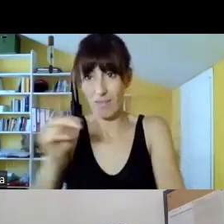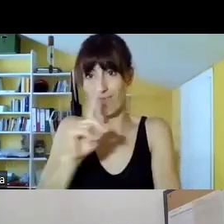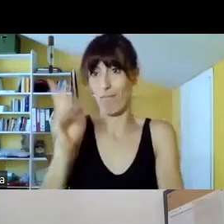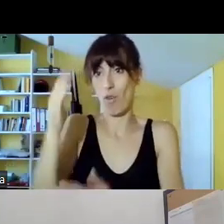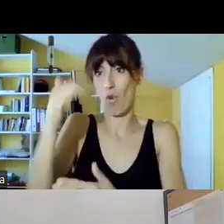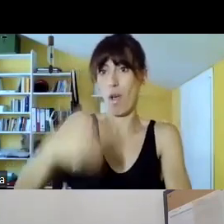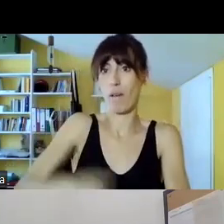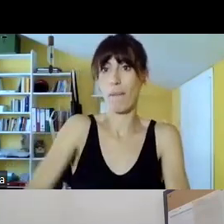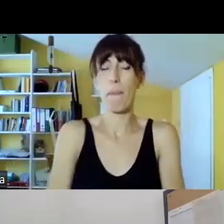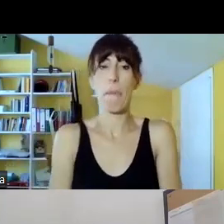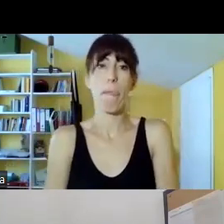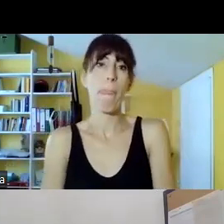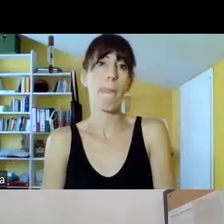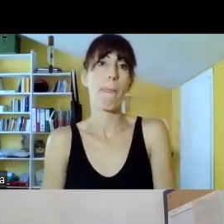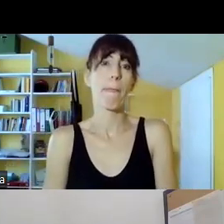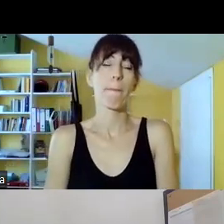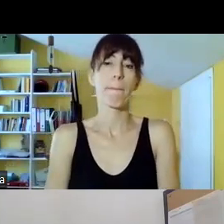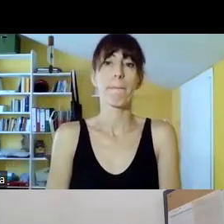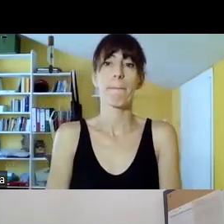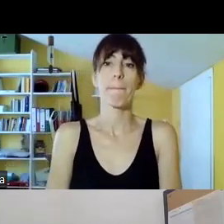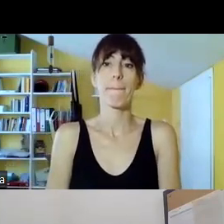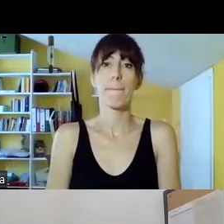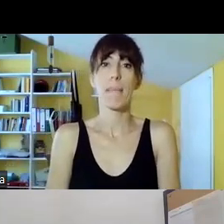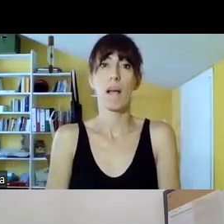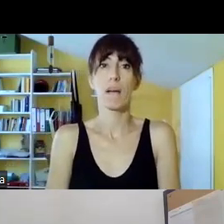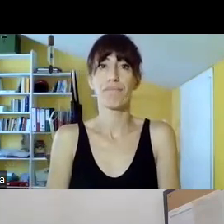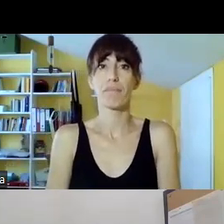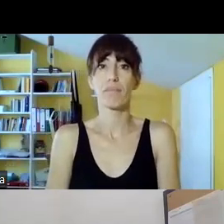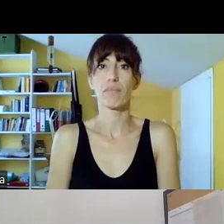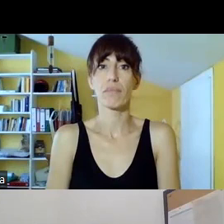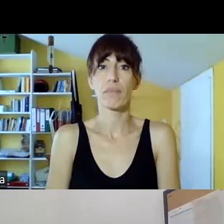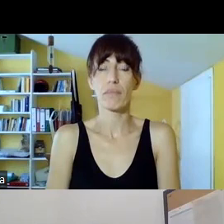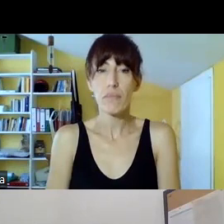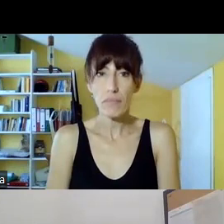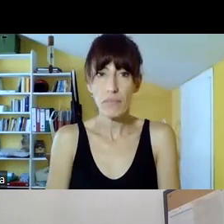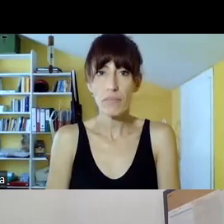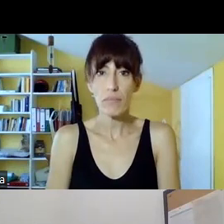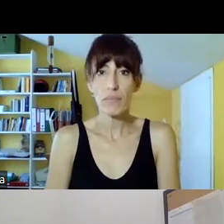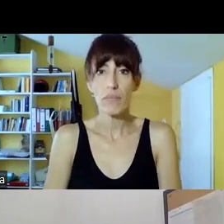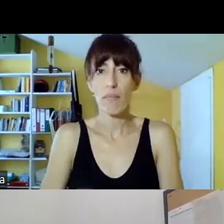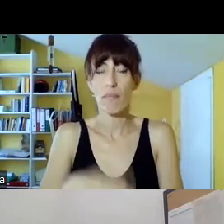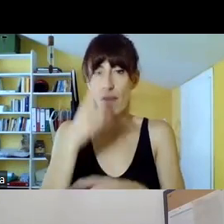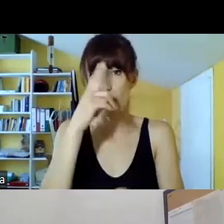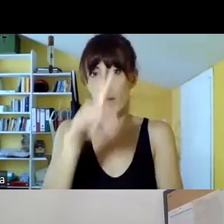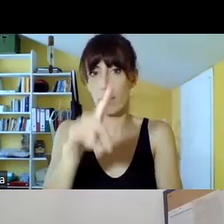Y bueno, para analizar el efecto de la interseccionalidad según diferentes ejes de desigualdad,